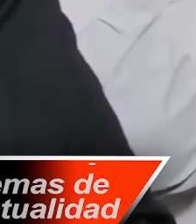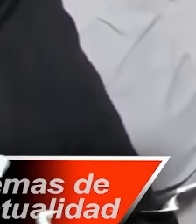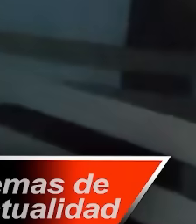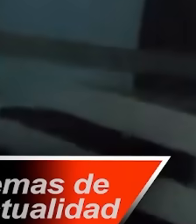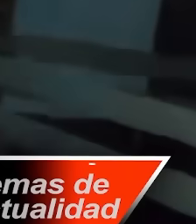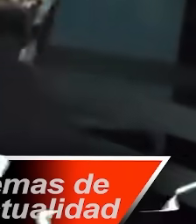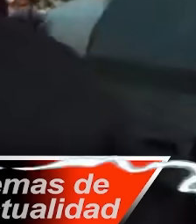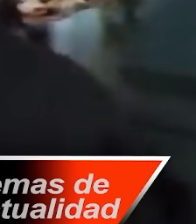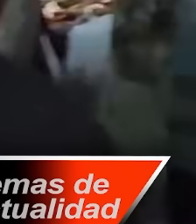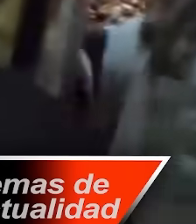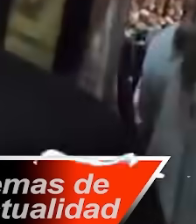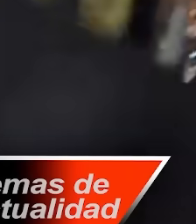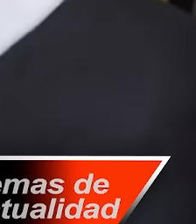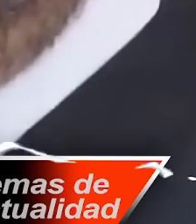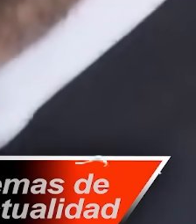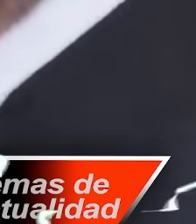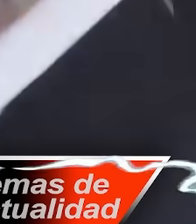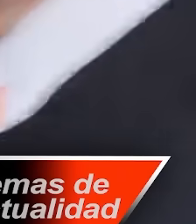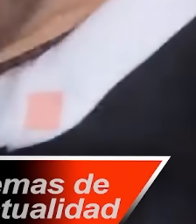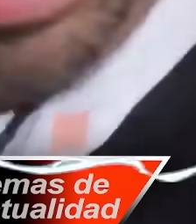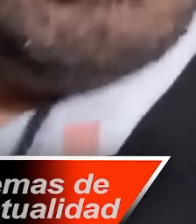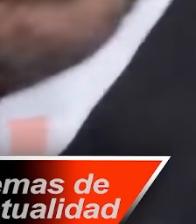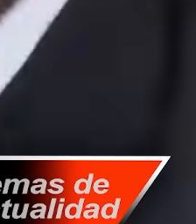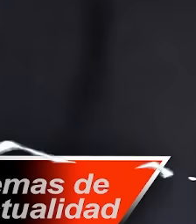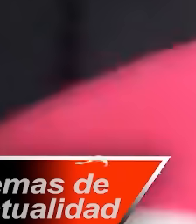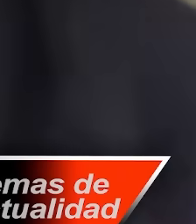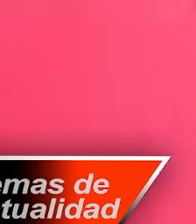checar. Vamos a hacer el show.